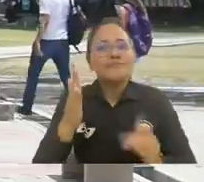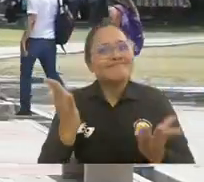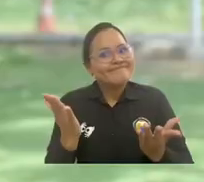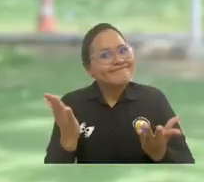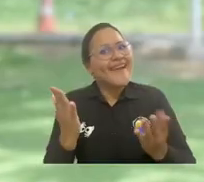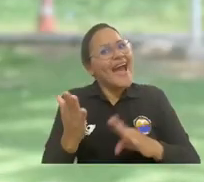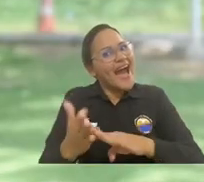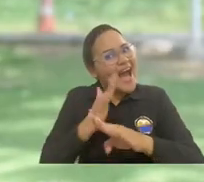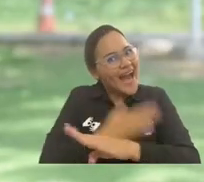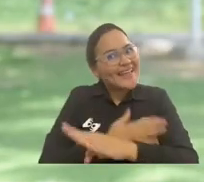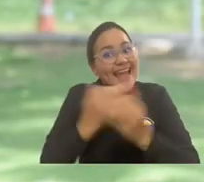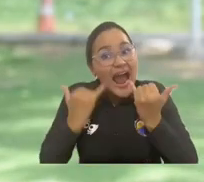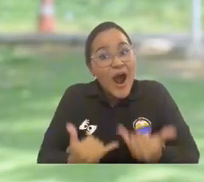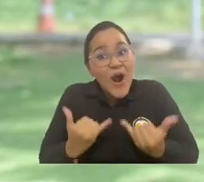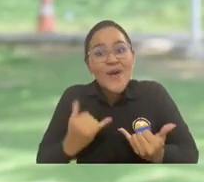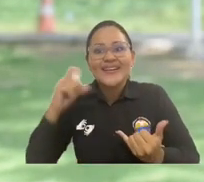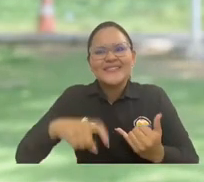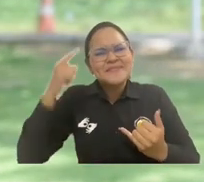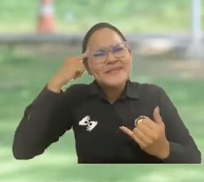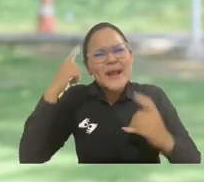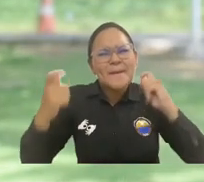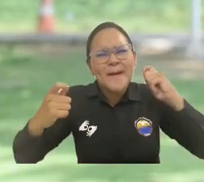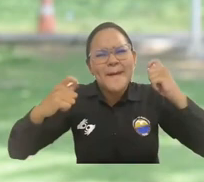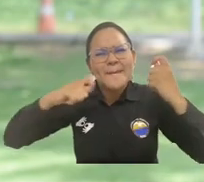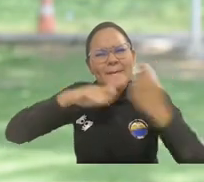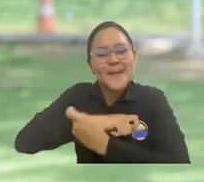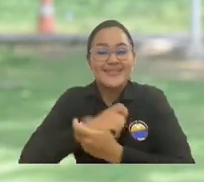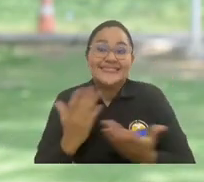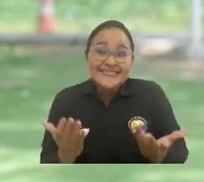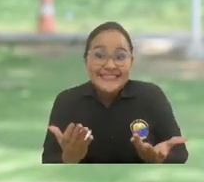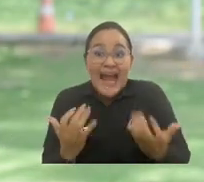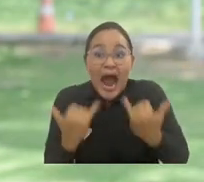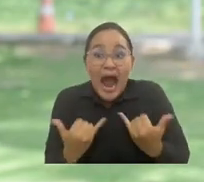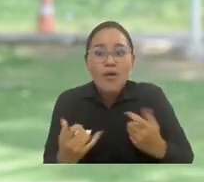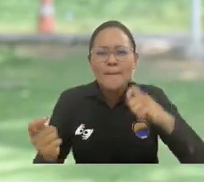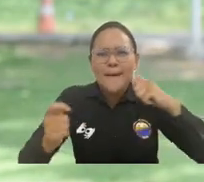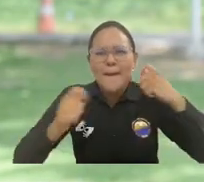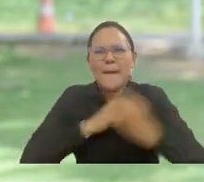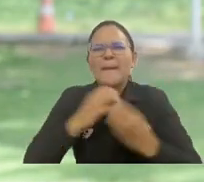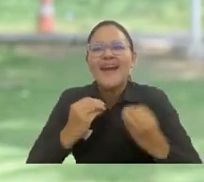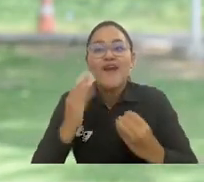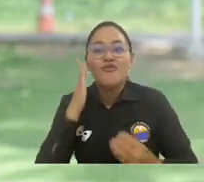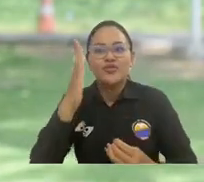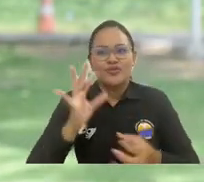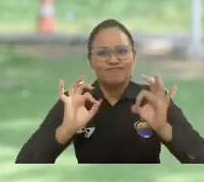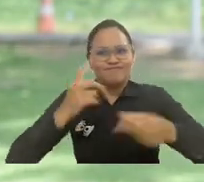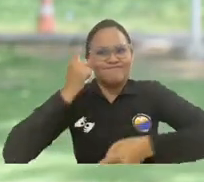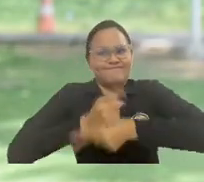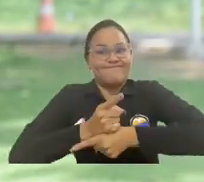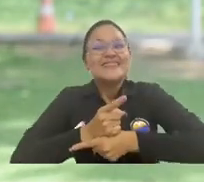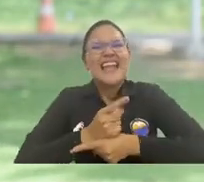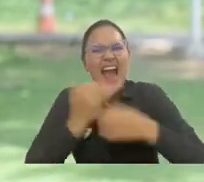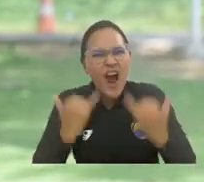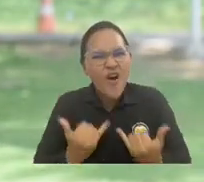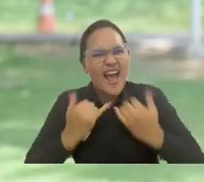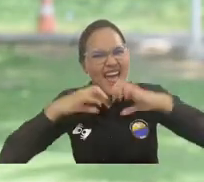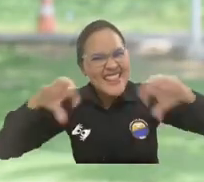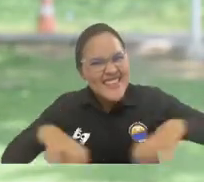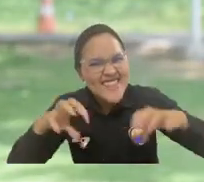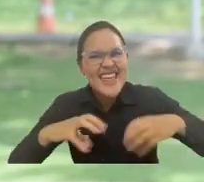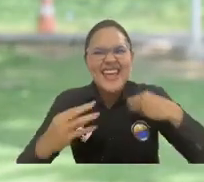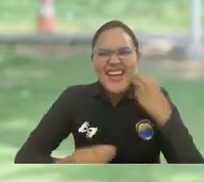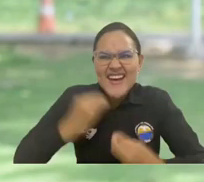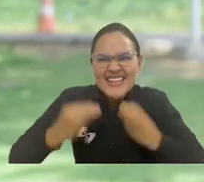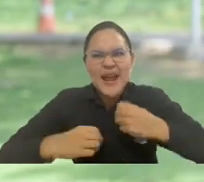acertada ya que no podemos pensar en la universidad de mañana si no empezamos a hacer esos cambios en el día de hoy para pensar en el